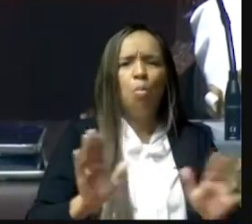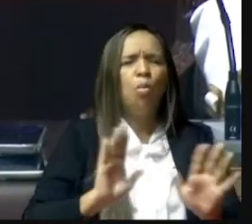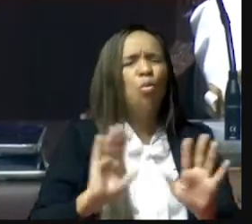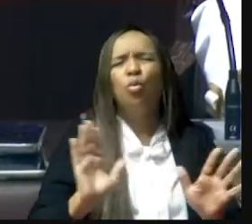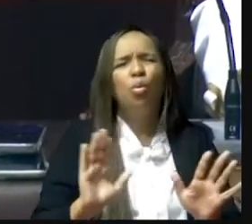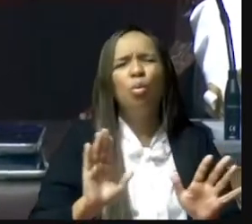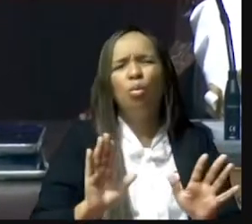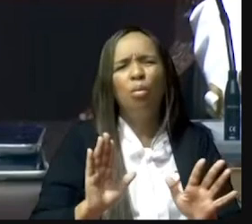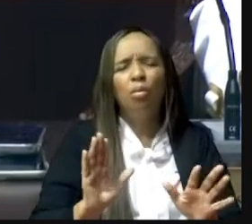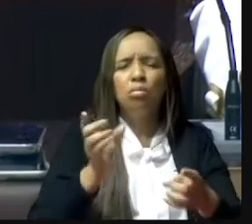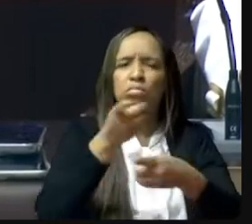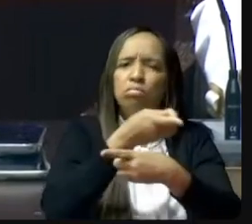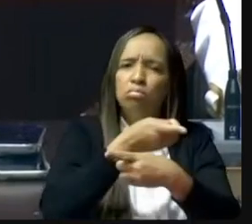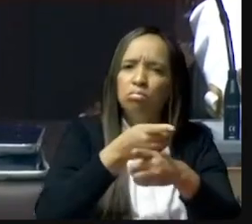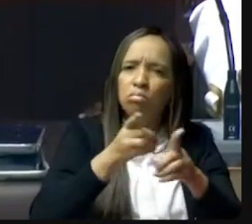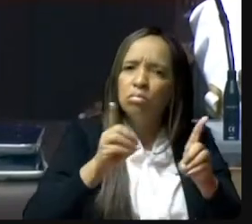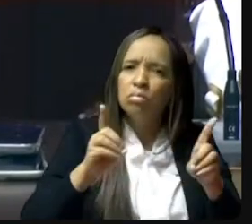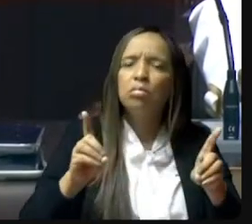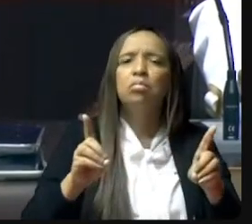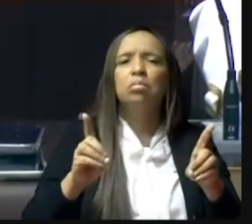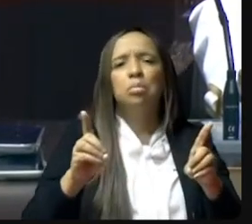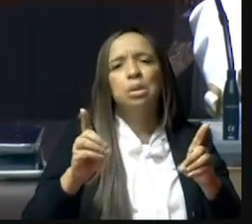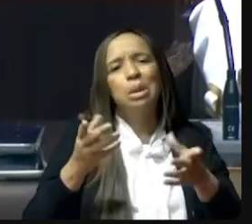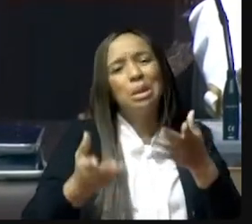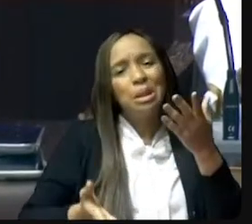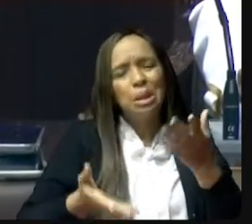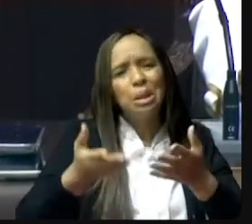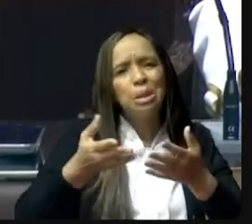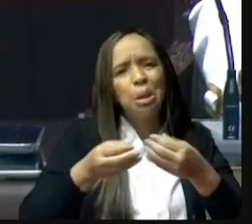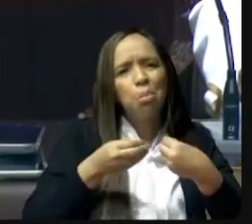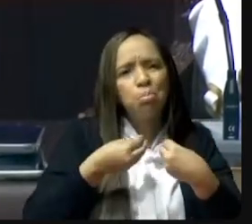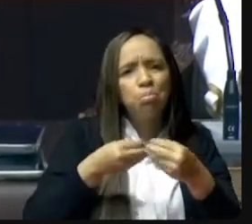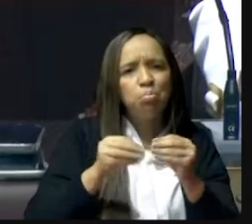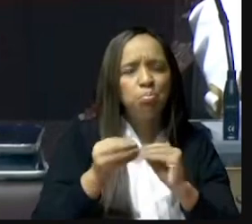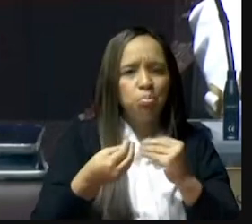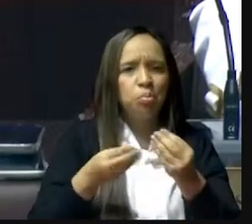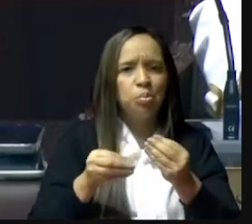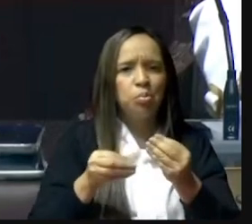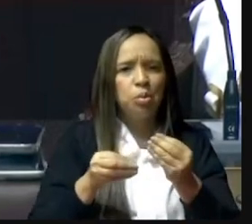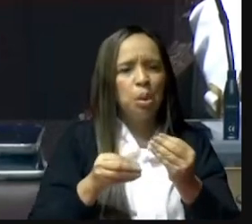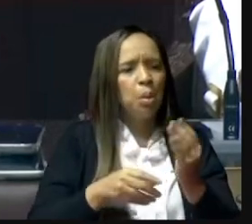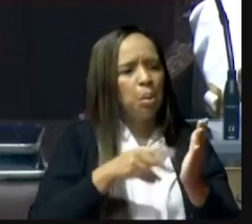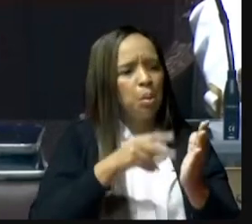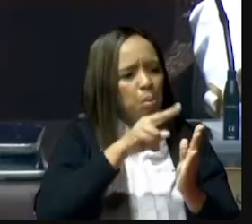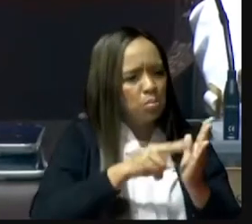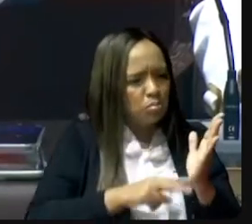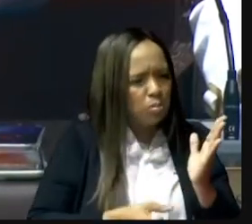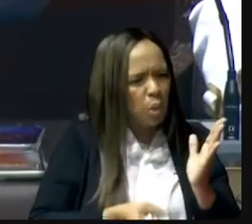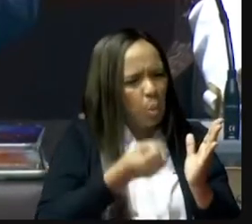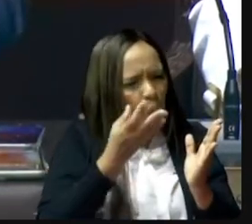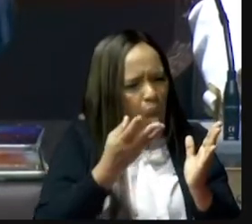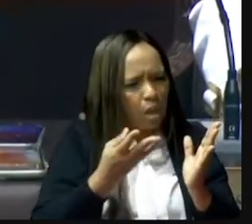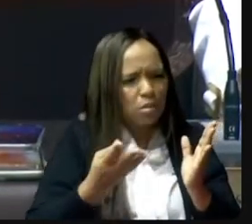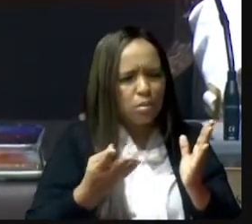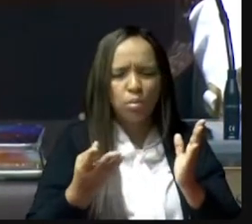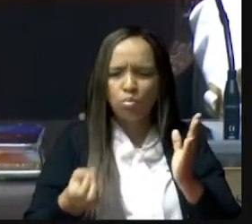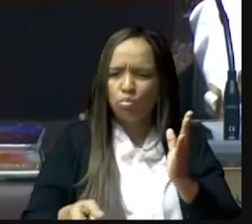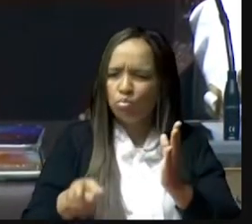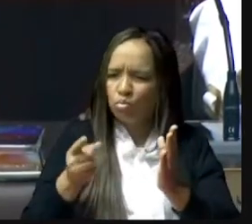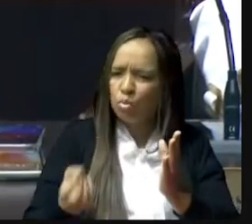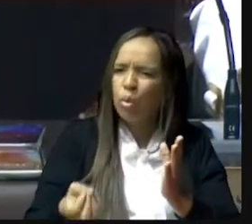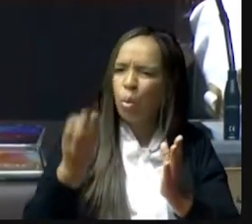hacer algunos arreglos fuera de los números para permitir la participación